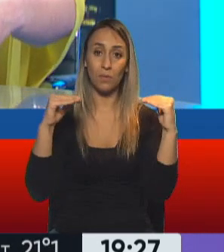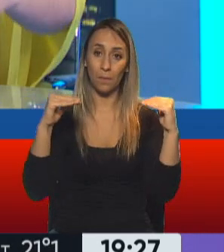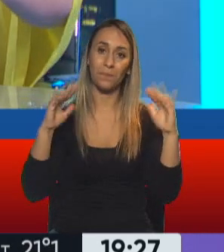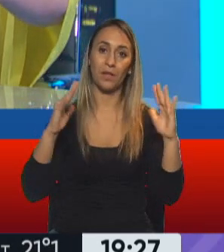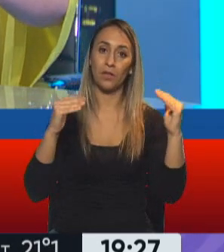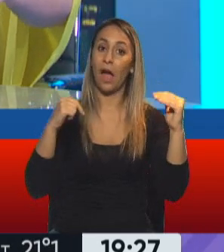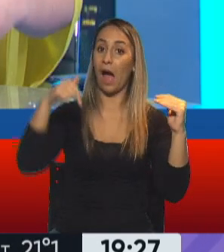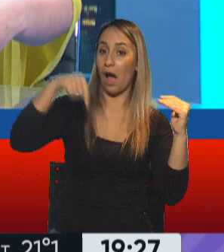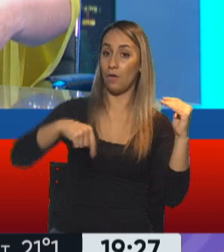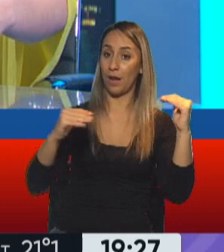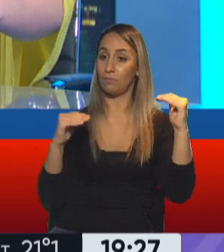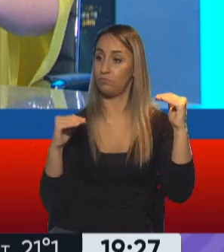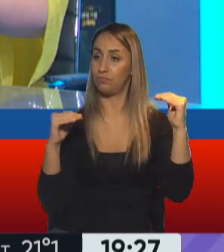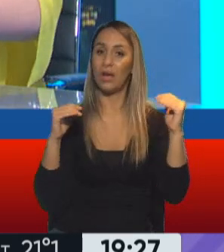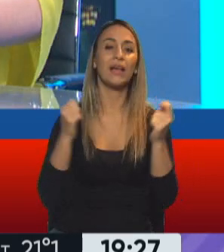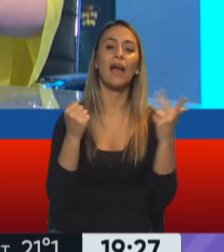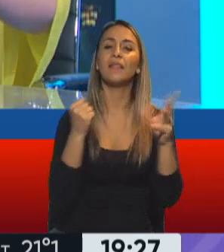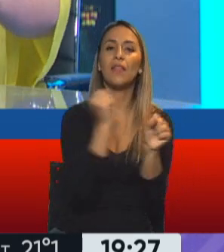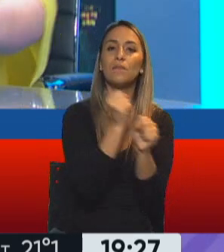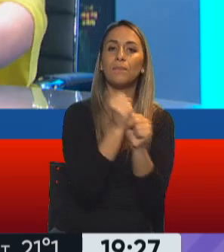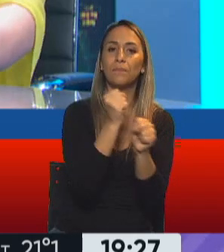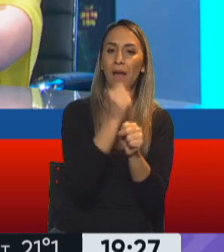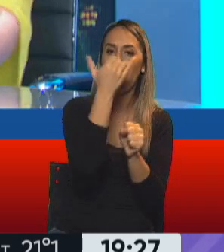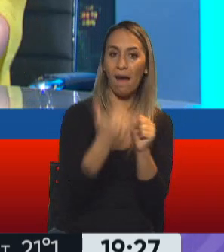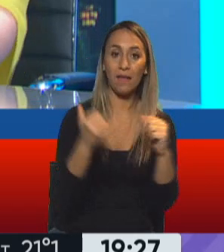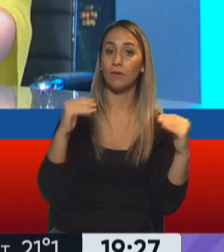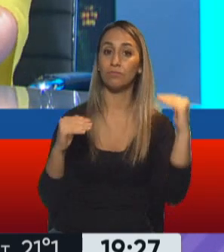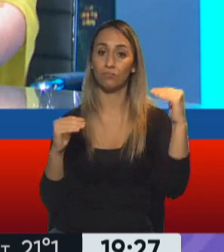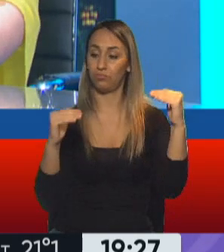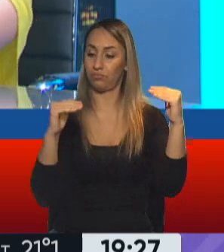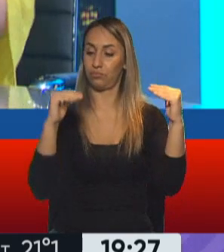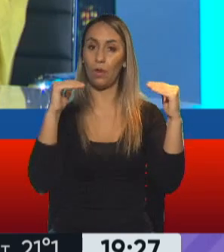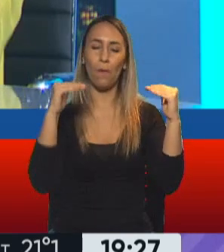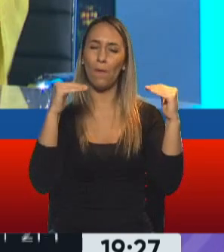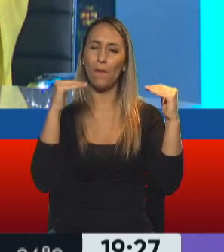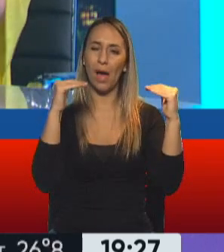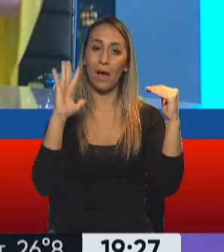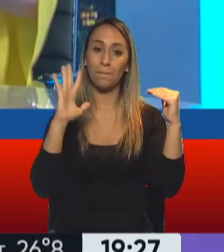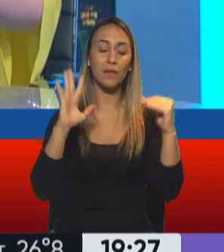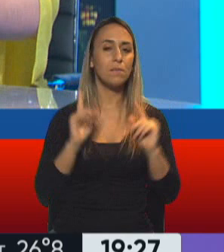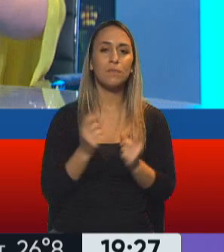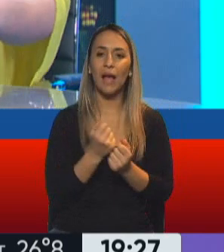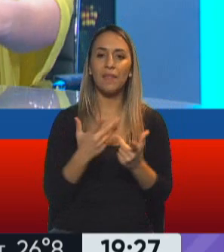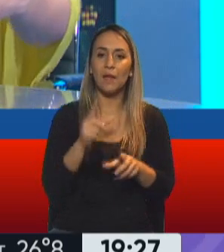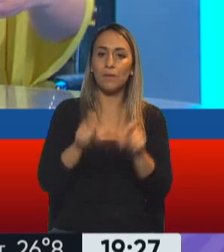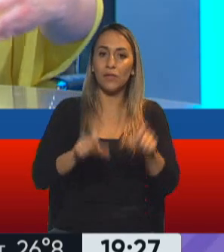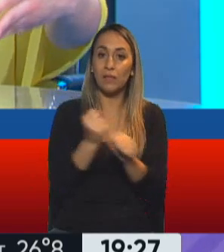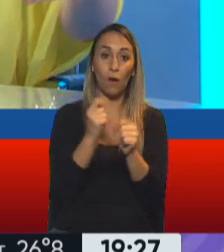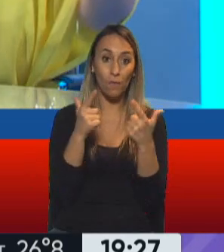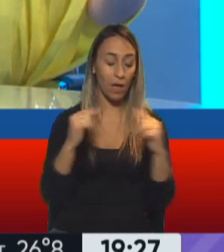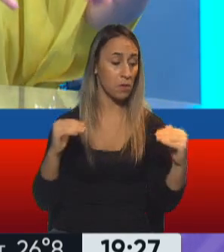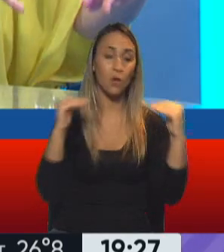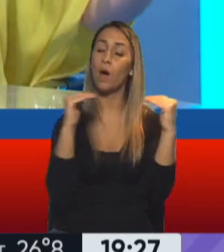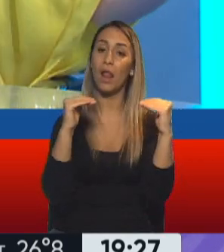empleo de 2019, teniendo el mismo nivel de desocupados de 2019, indica que, si bien hay una